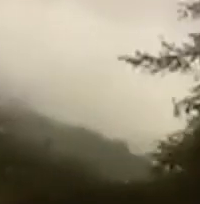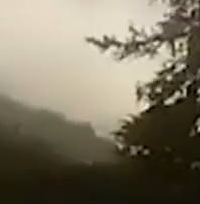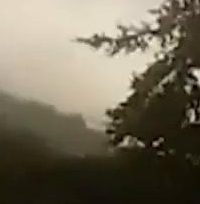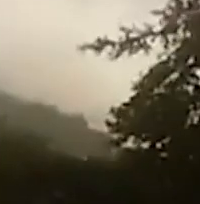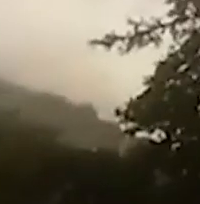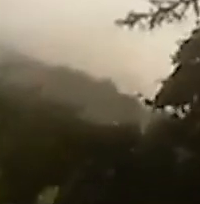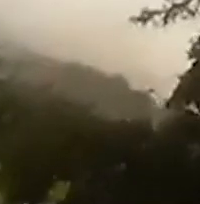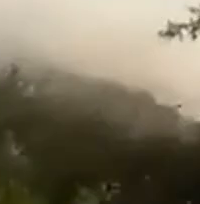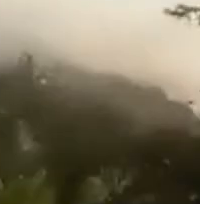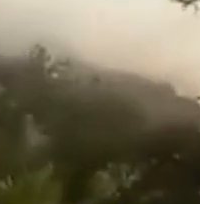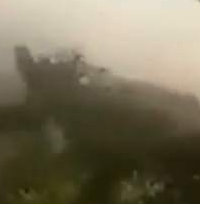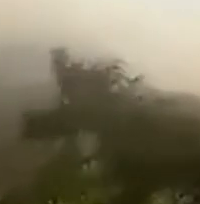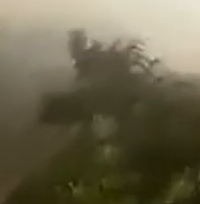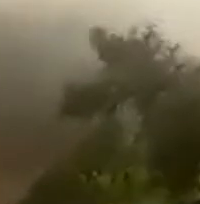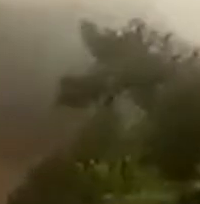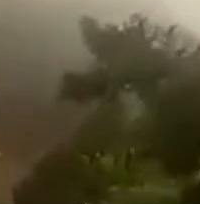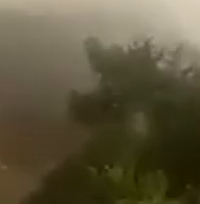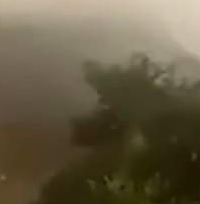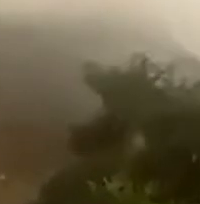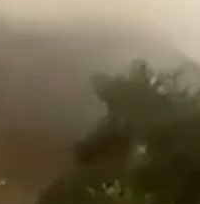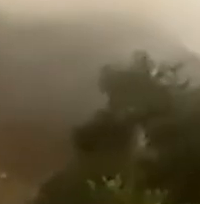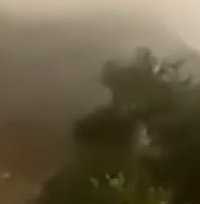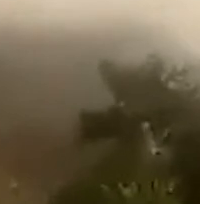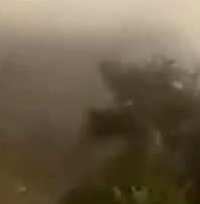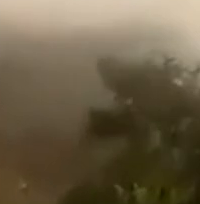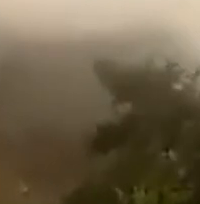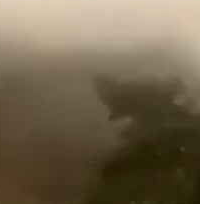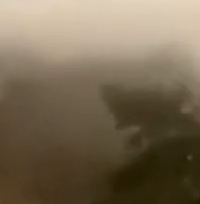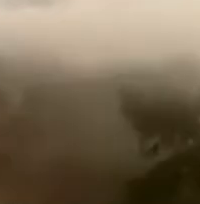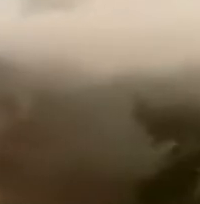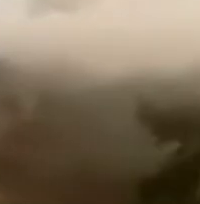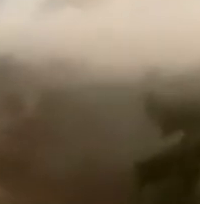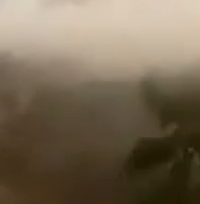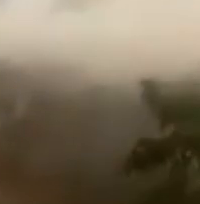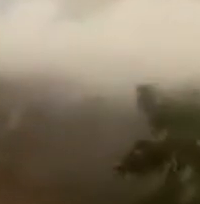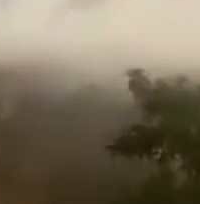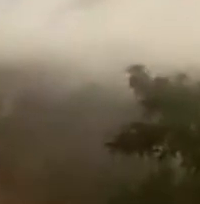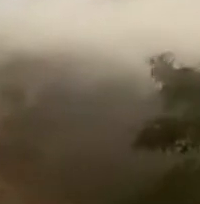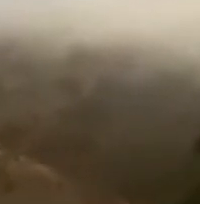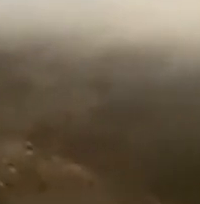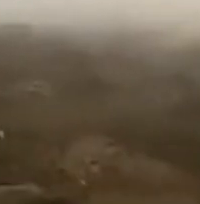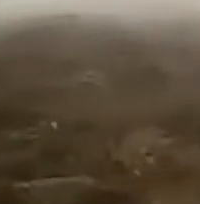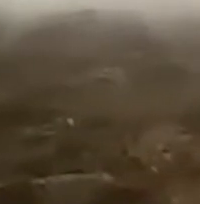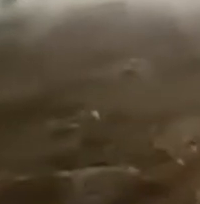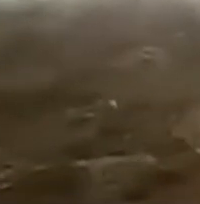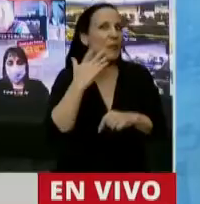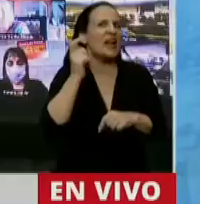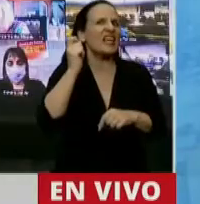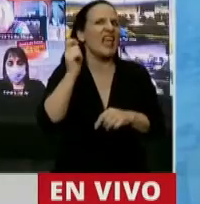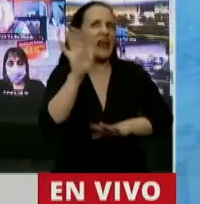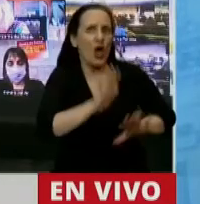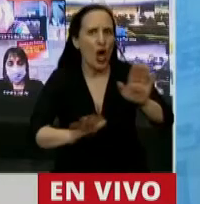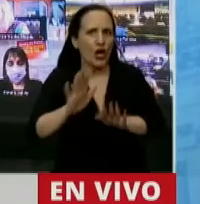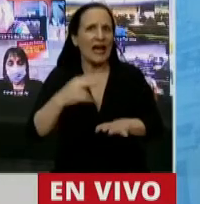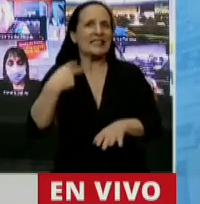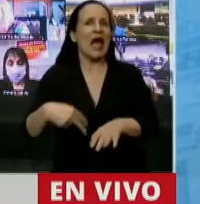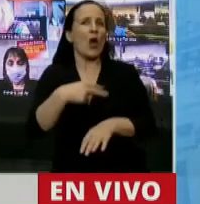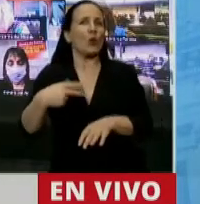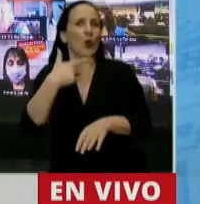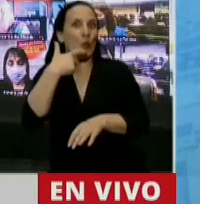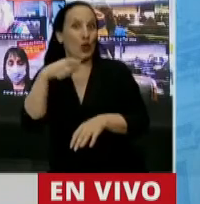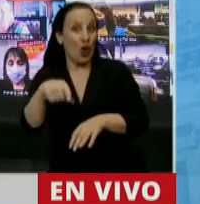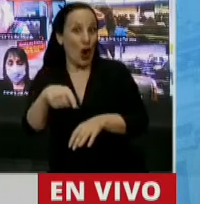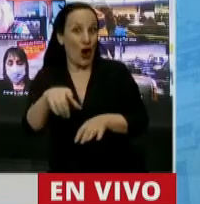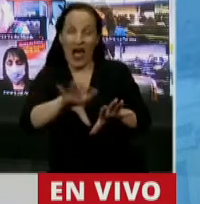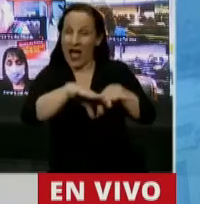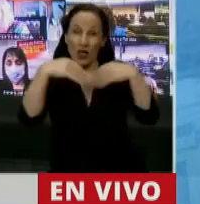caso de que hoy se apruebe, sería la media sanción y después tendría que ir, ¿no?, a senadores para finalmente su sanción